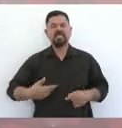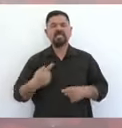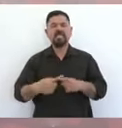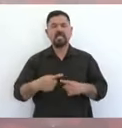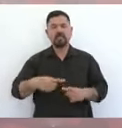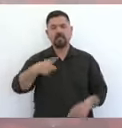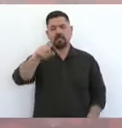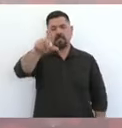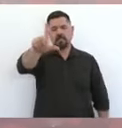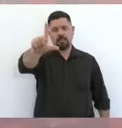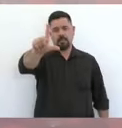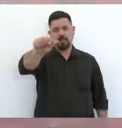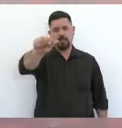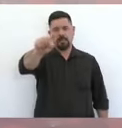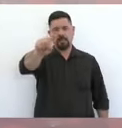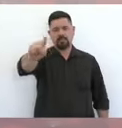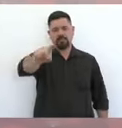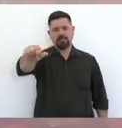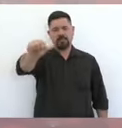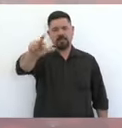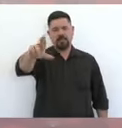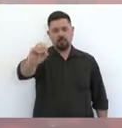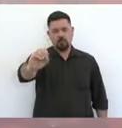Entonces, ayer que